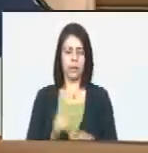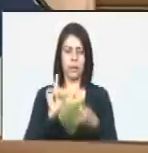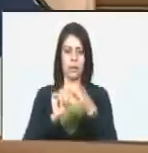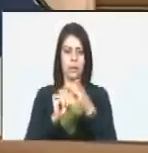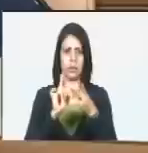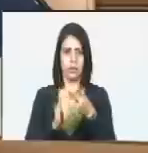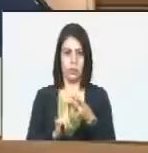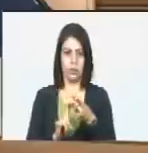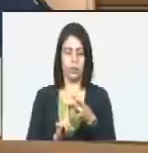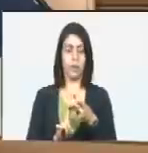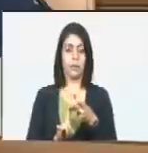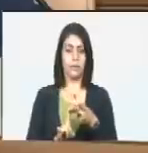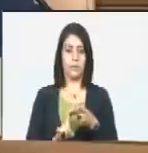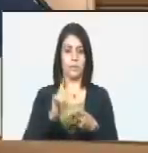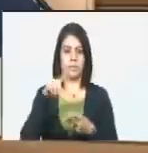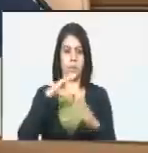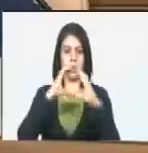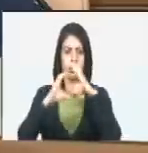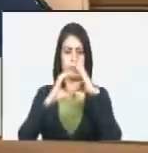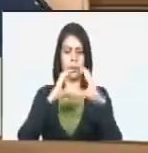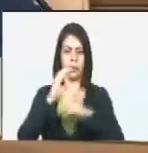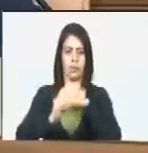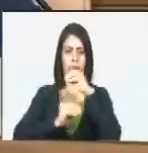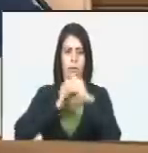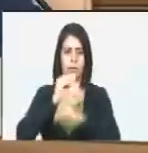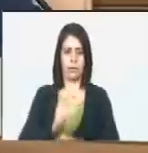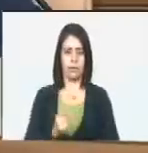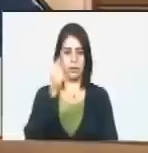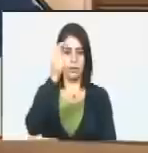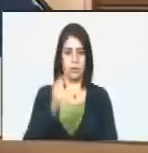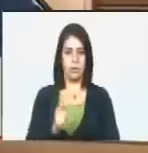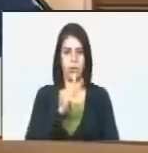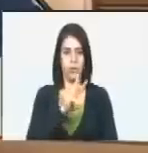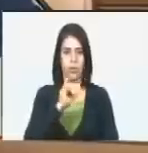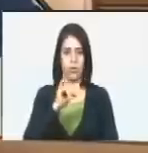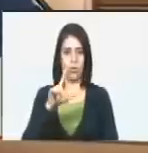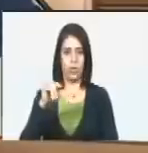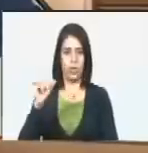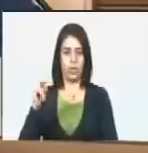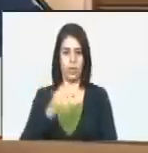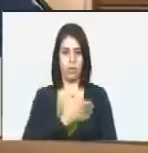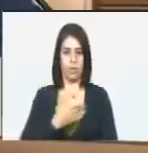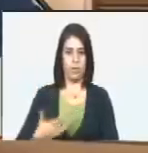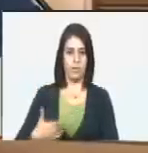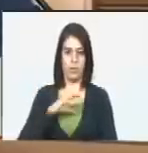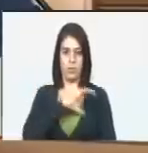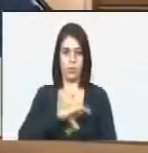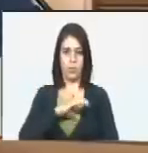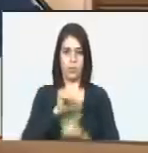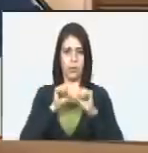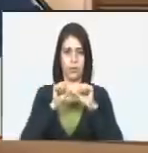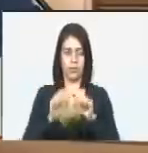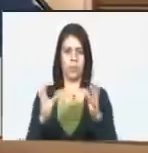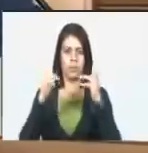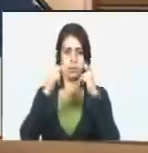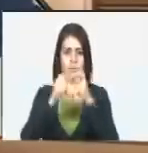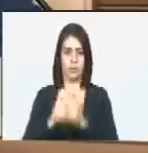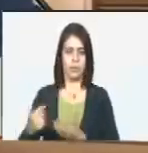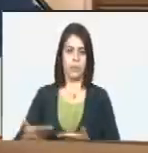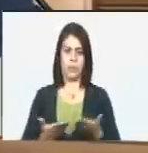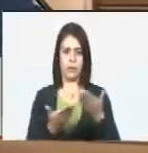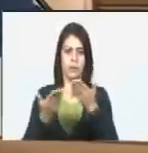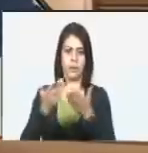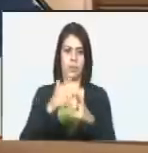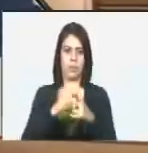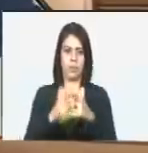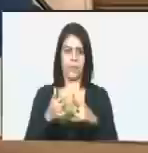cuenta. Comunicación suscrita por el diputado William Hill, presidente de la Comisión Permanente de Administración y Servicios, mediante